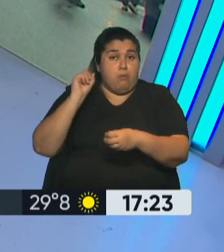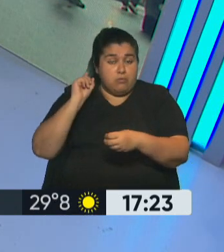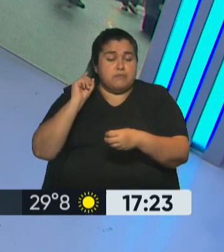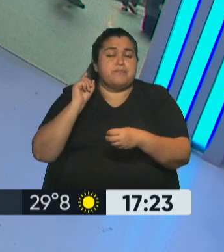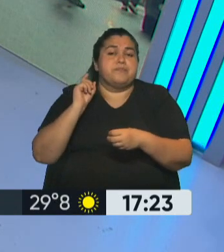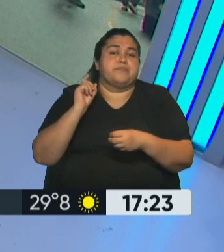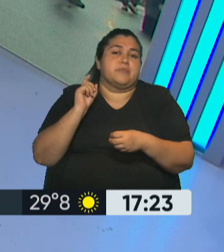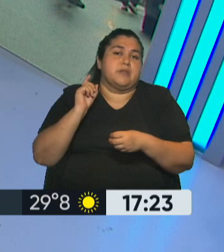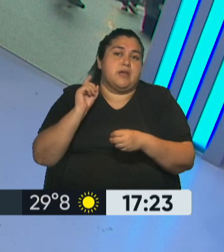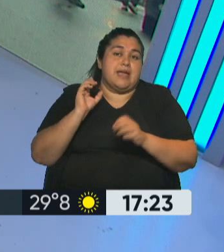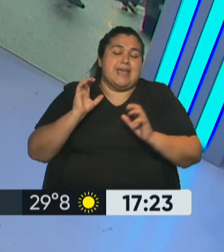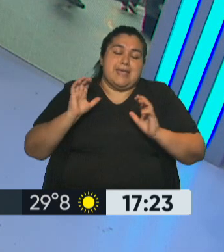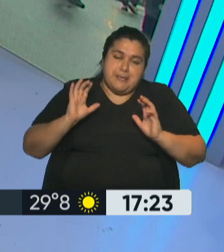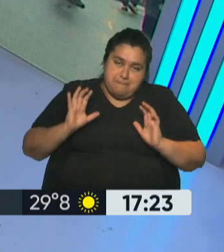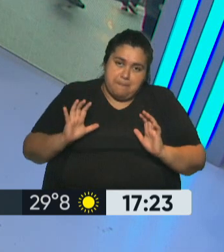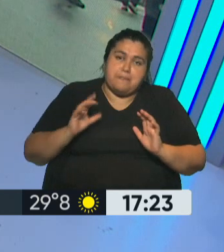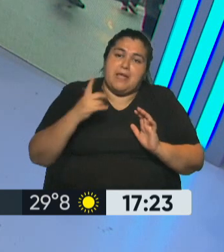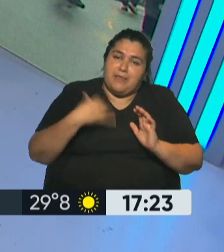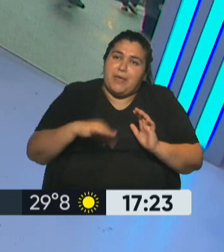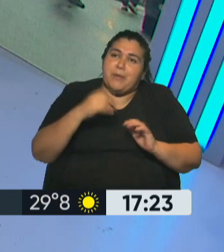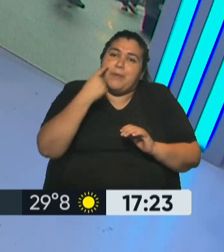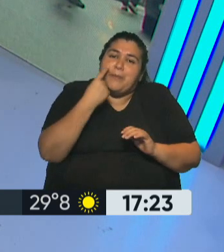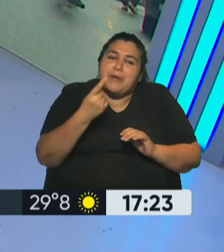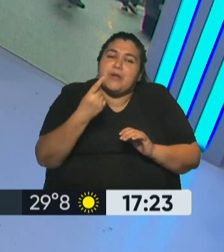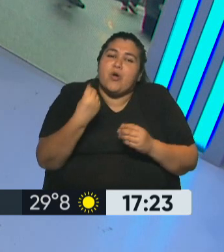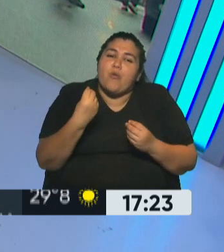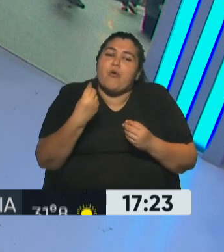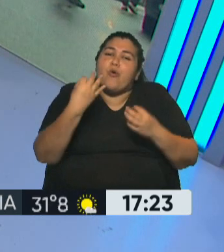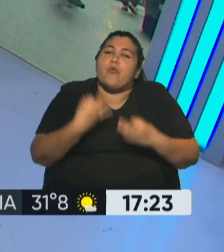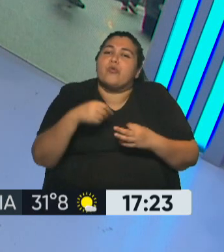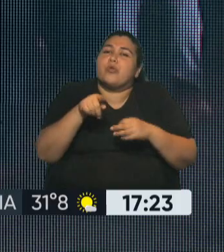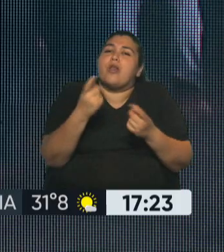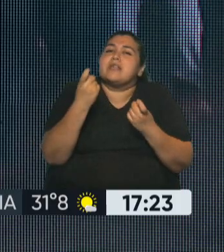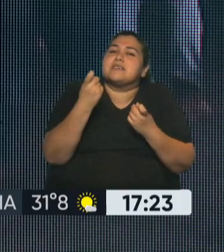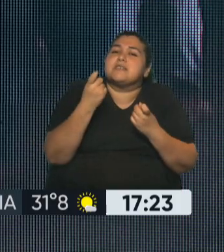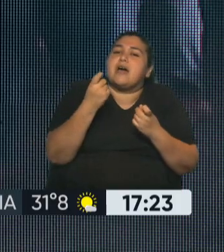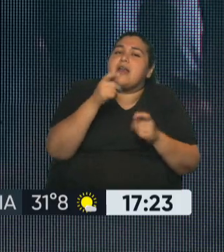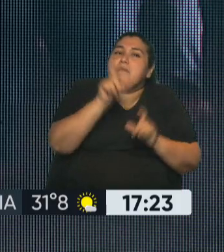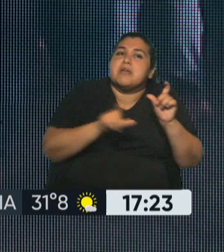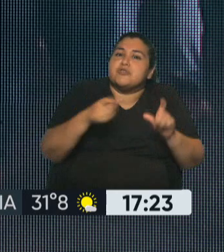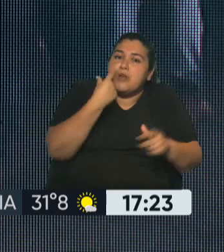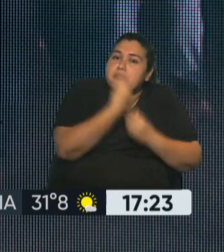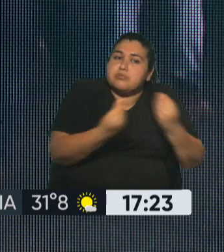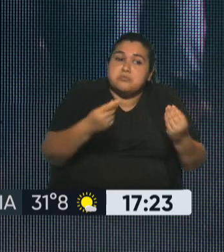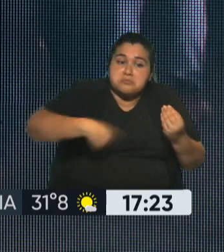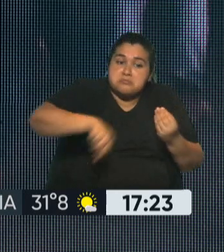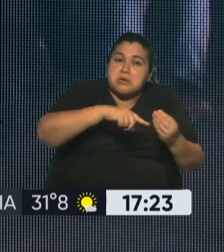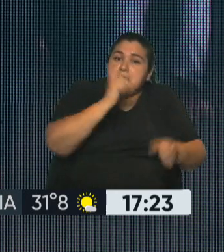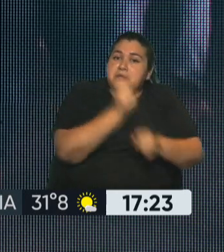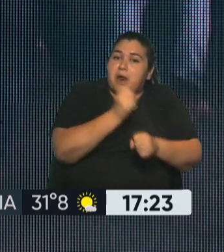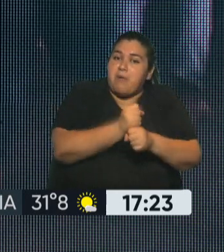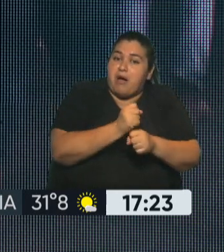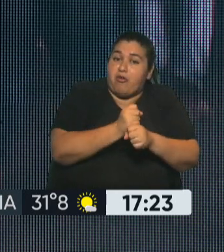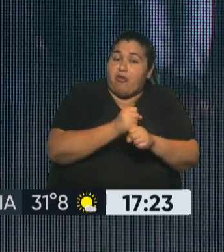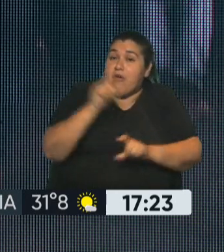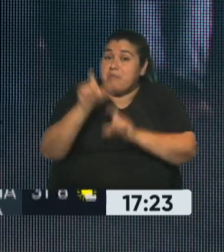que aún atraviesa el Reino Unido, uno tenía que ver justamente con la necesidad de los migrantes que hacían trabajos que los